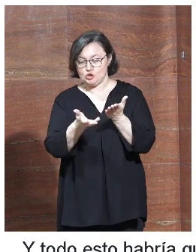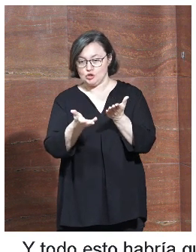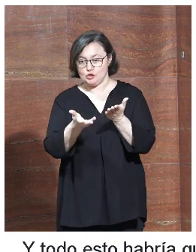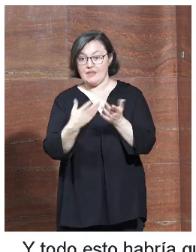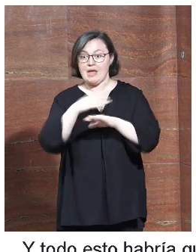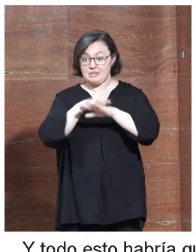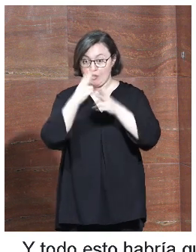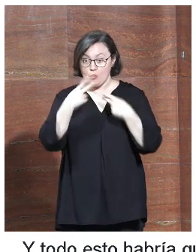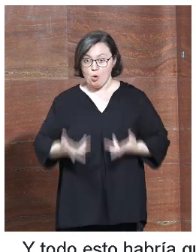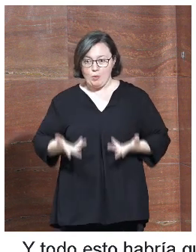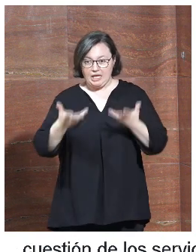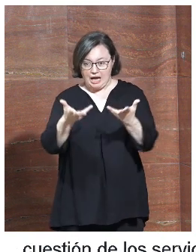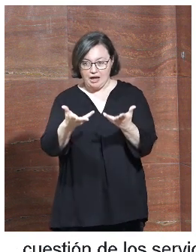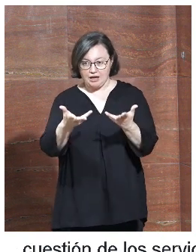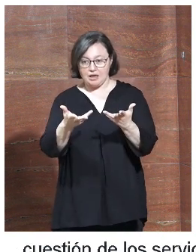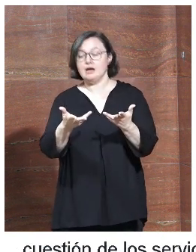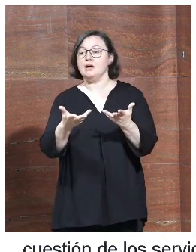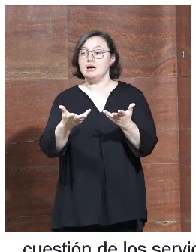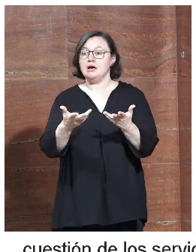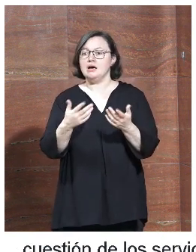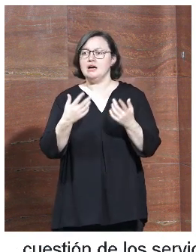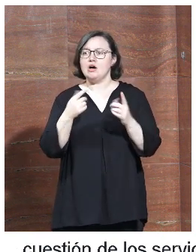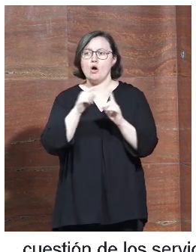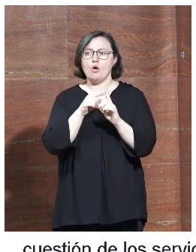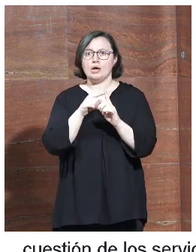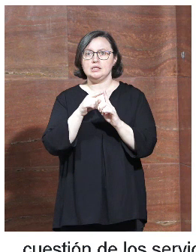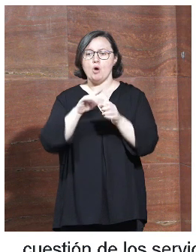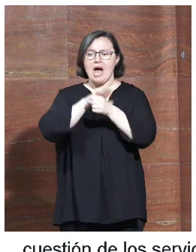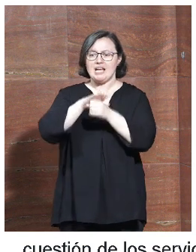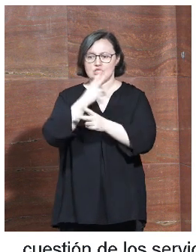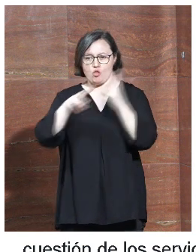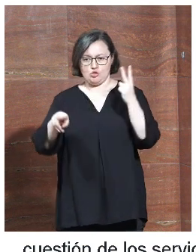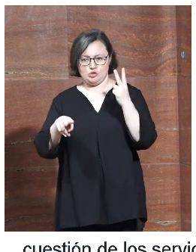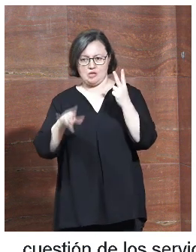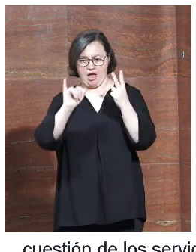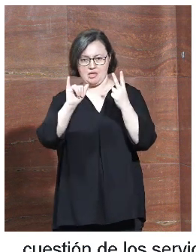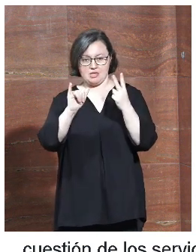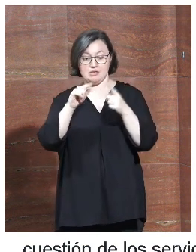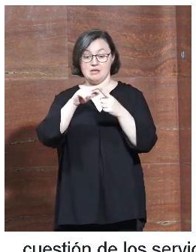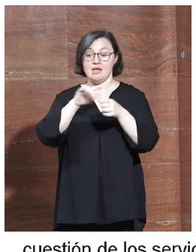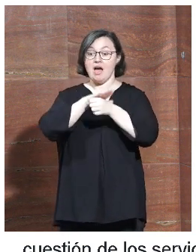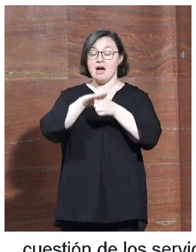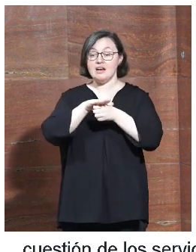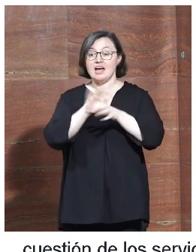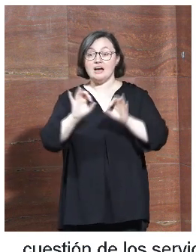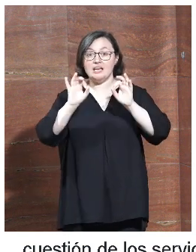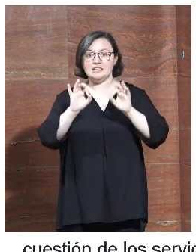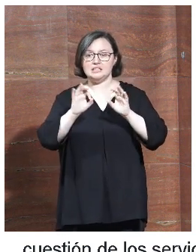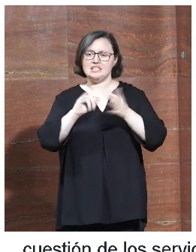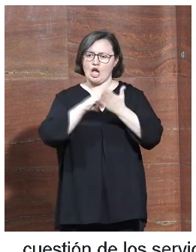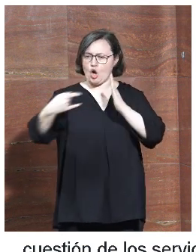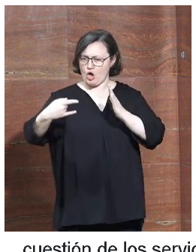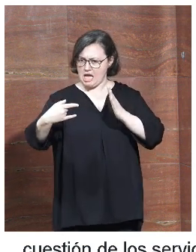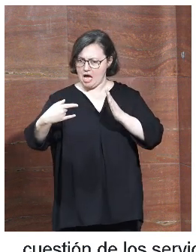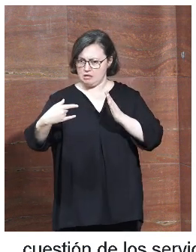la administración tienen como dos grandes áreas, ¿no? Tienen el área de la más